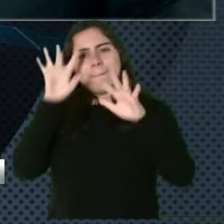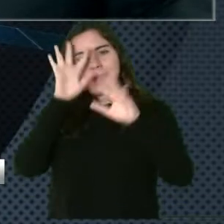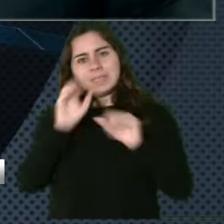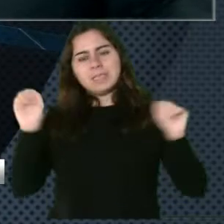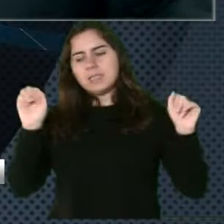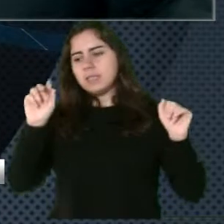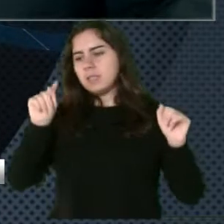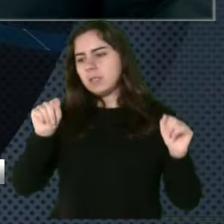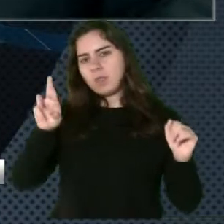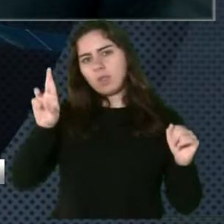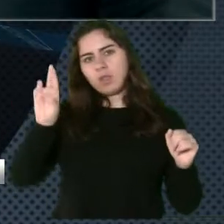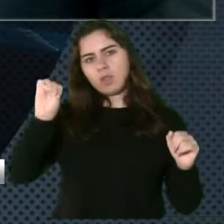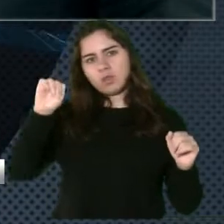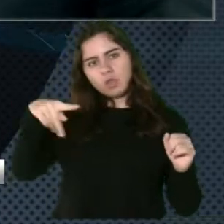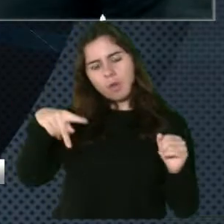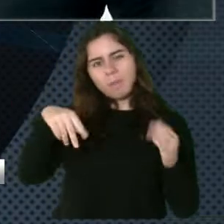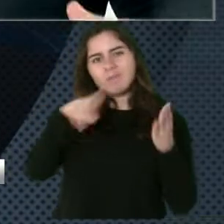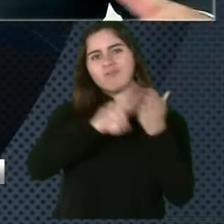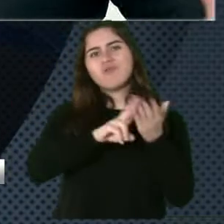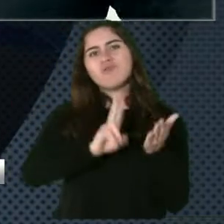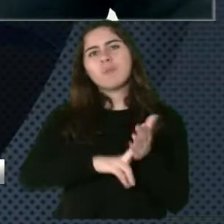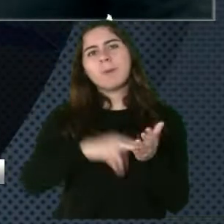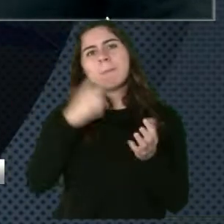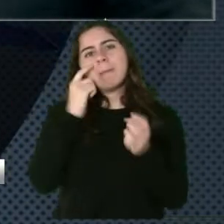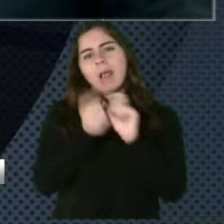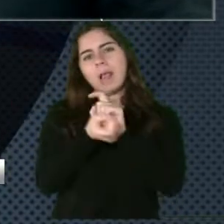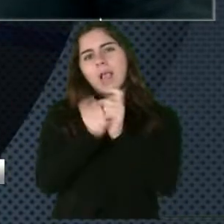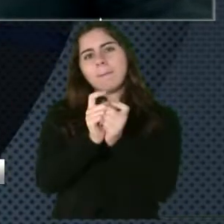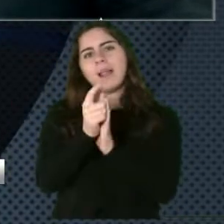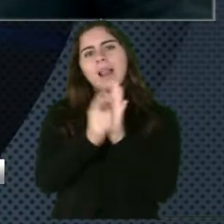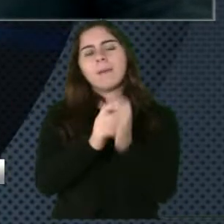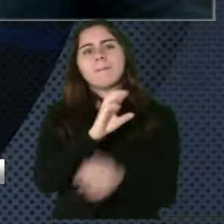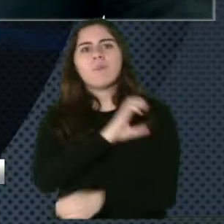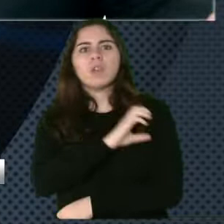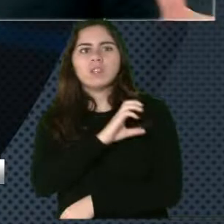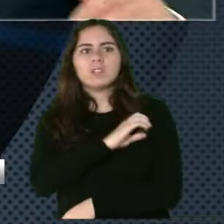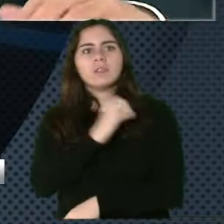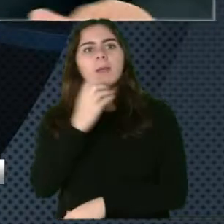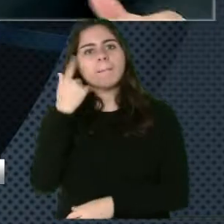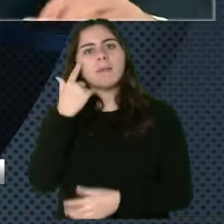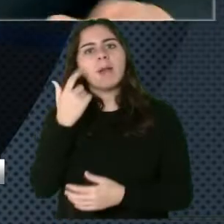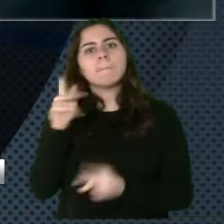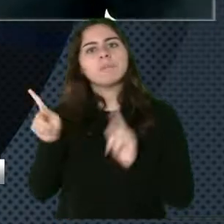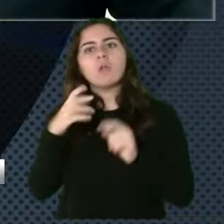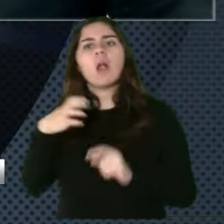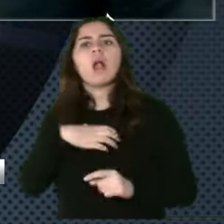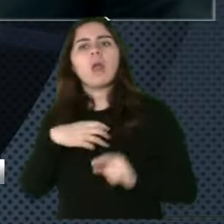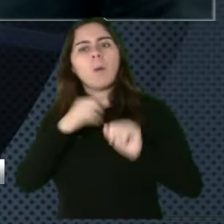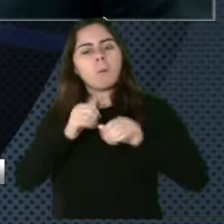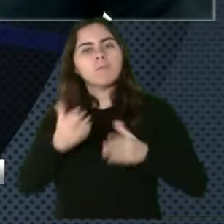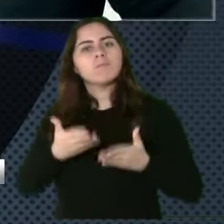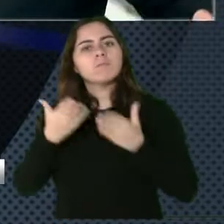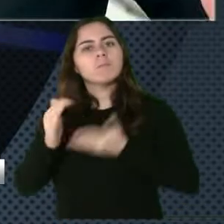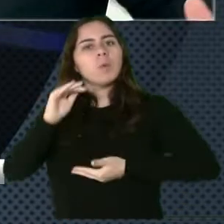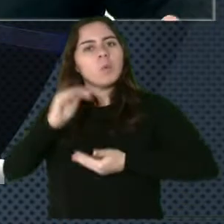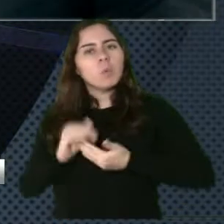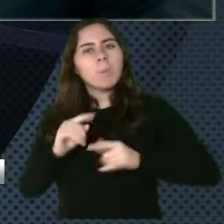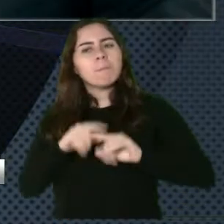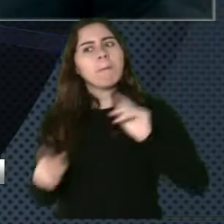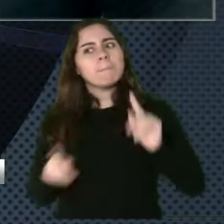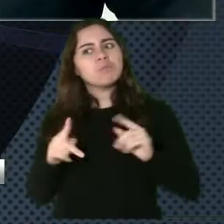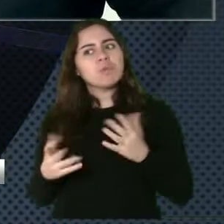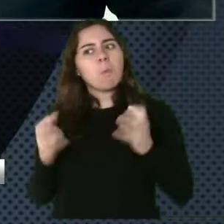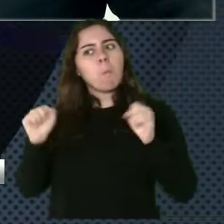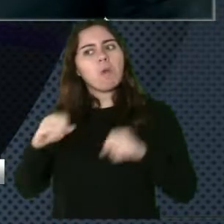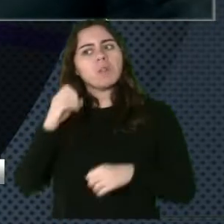presidente estadounidense responde a unos reclamos, pero también pudiera tener algún tipo de reacciones. No sé,